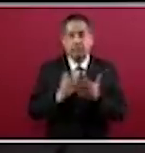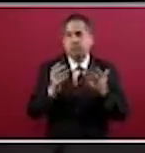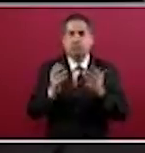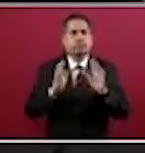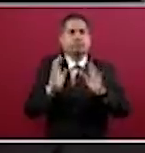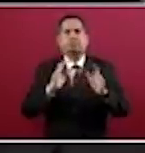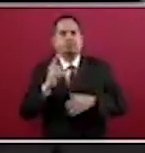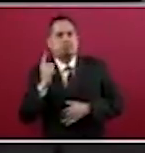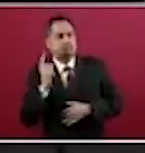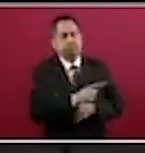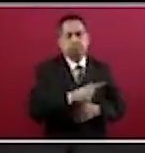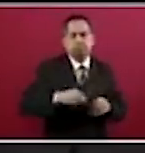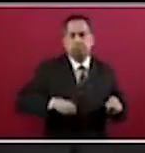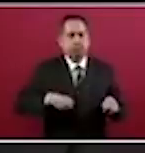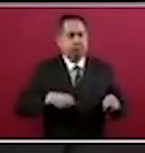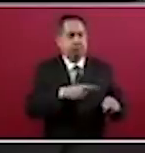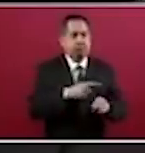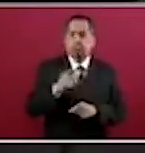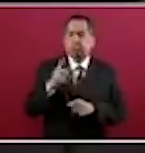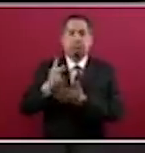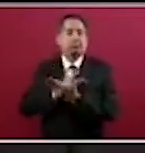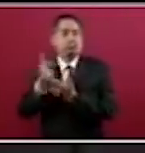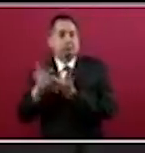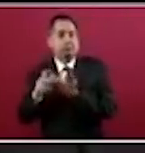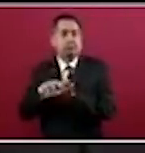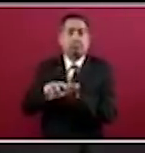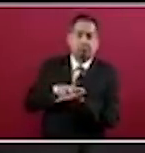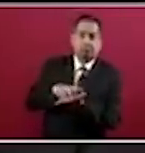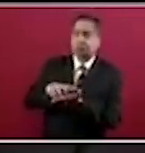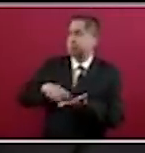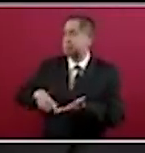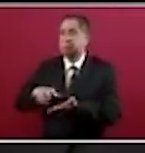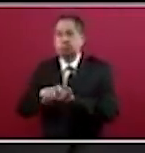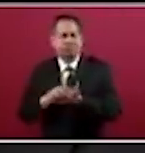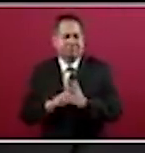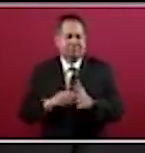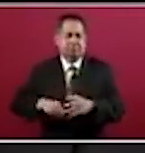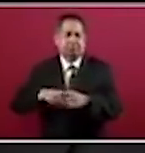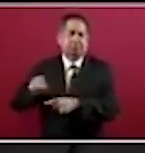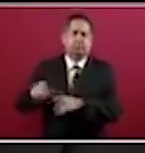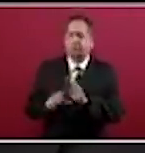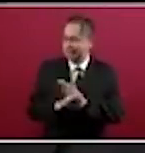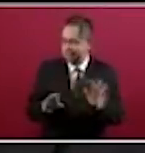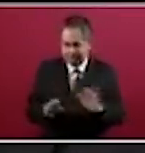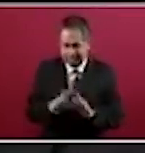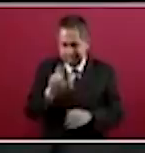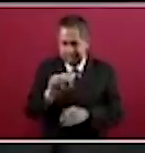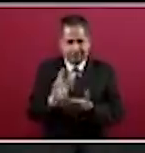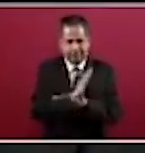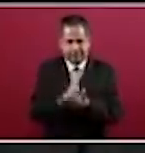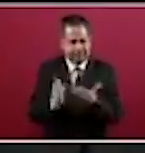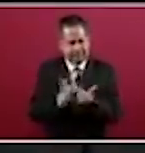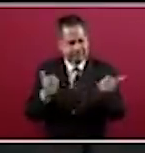se le echa la culpa de todo a la austeridad de nuestro gobierno. No, eso no tiene